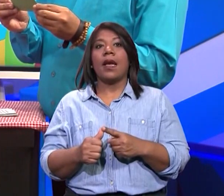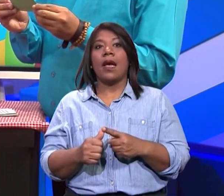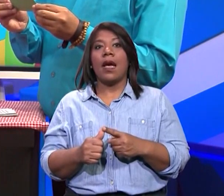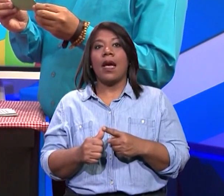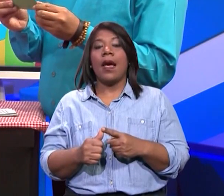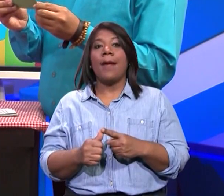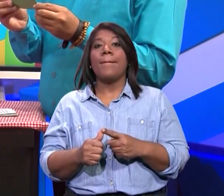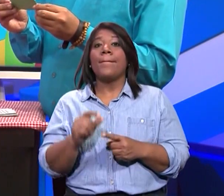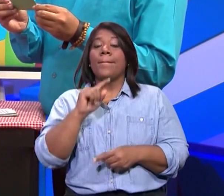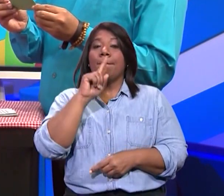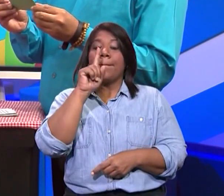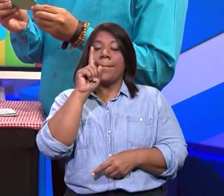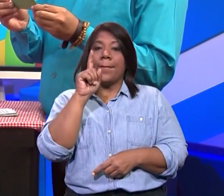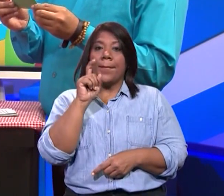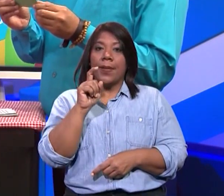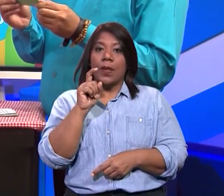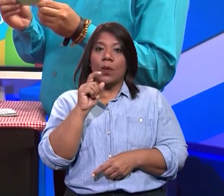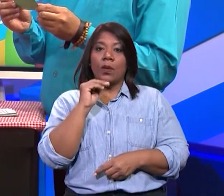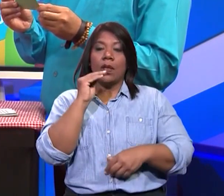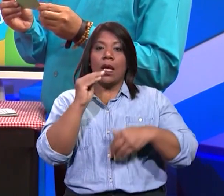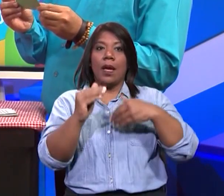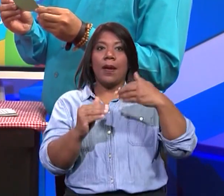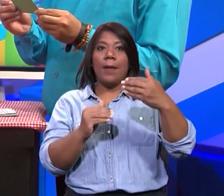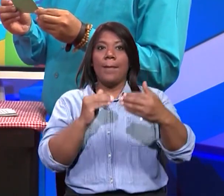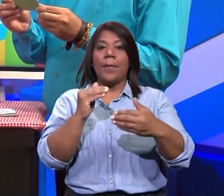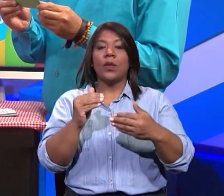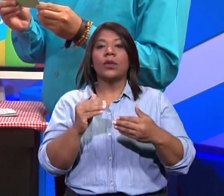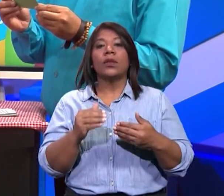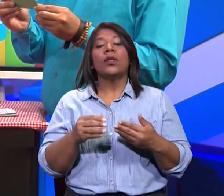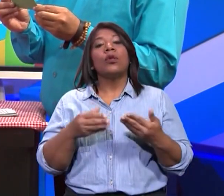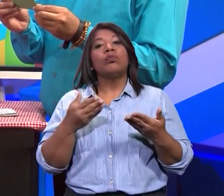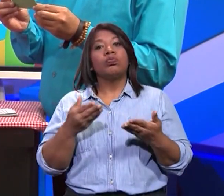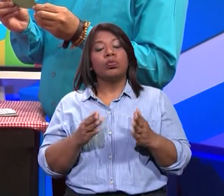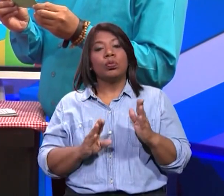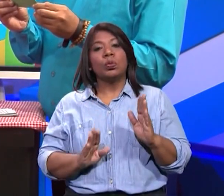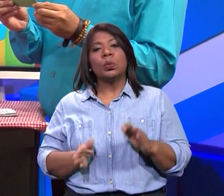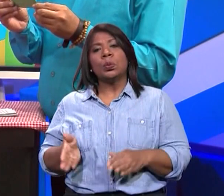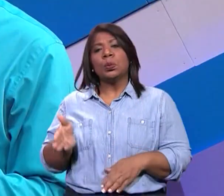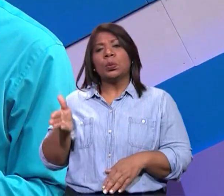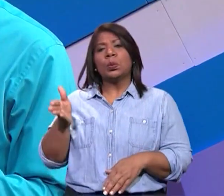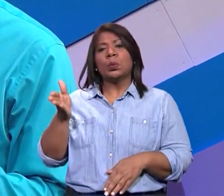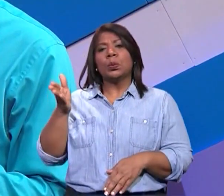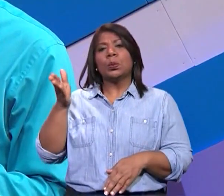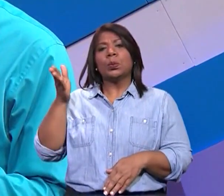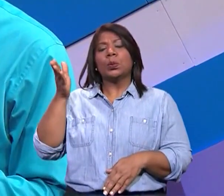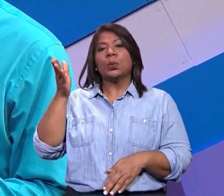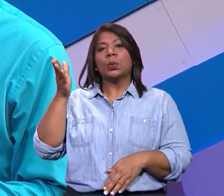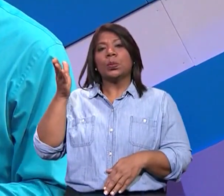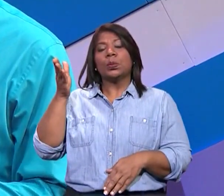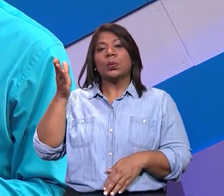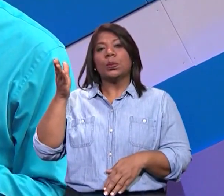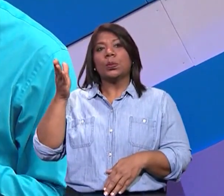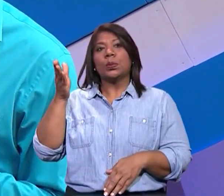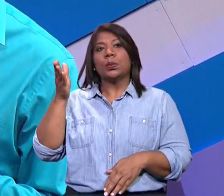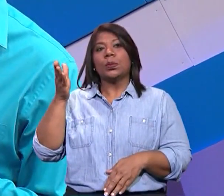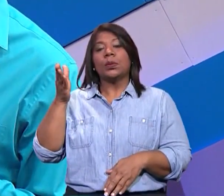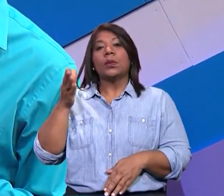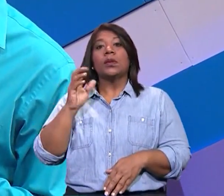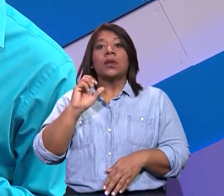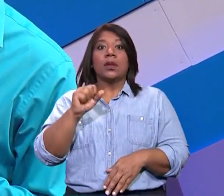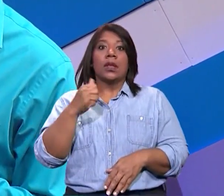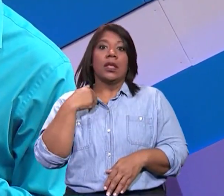un animal se desarrolla desde su nacimiento hasta la madurez por medio de grandes